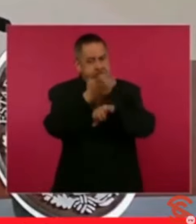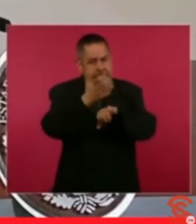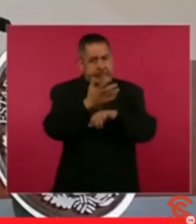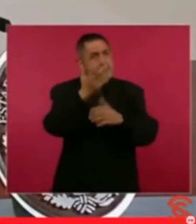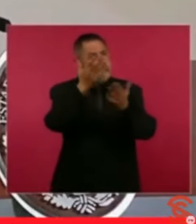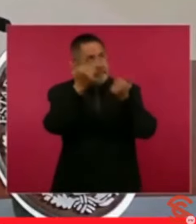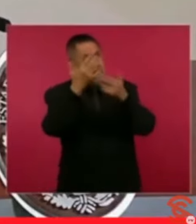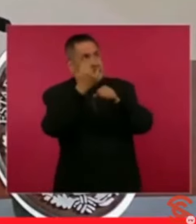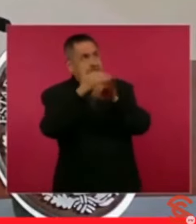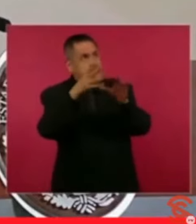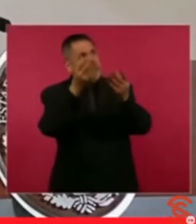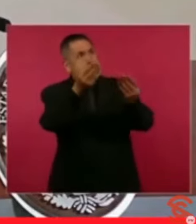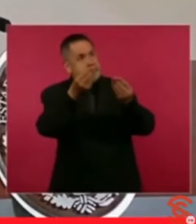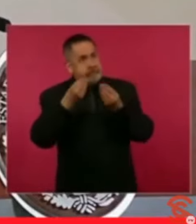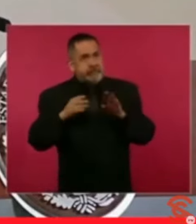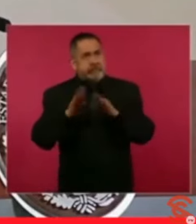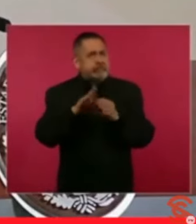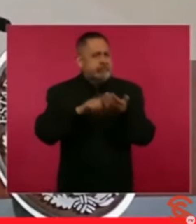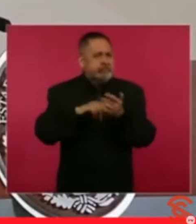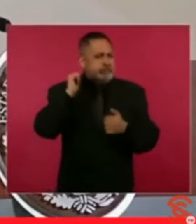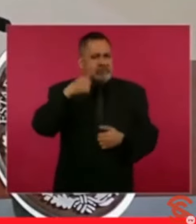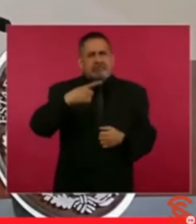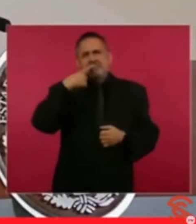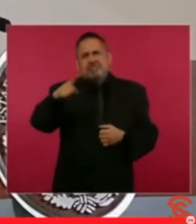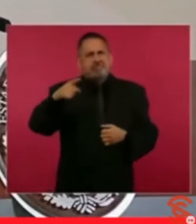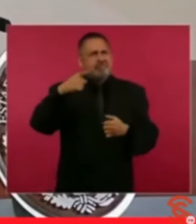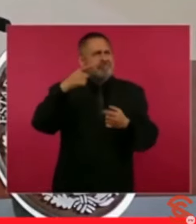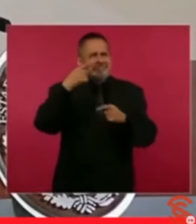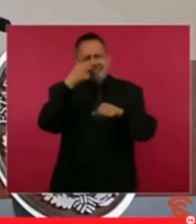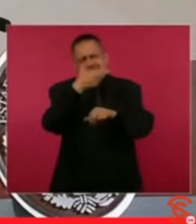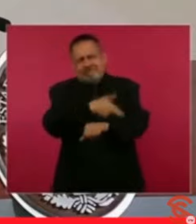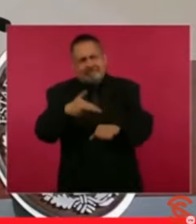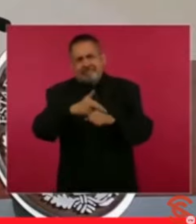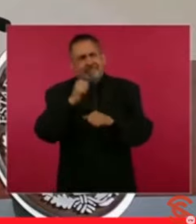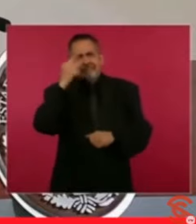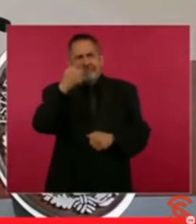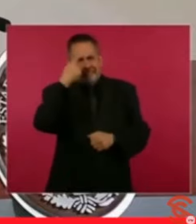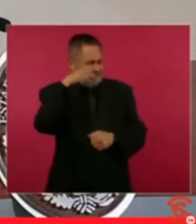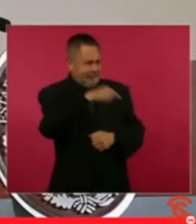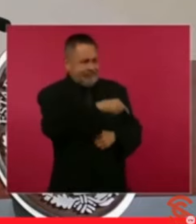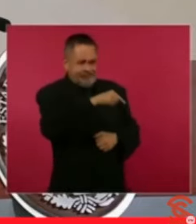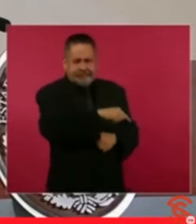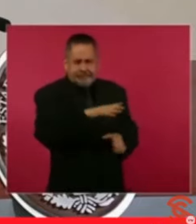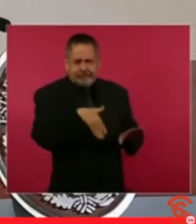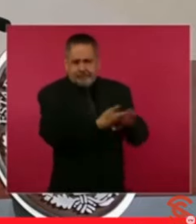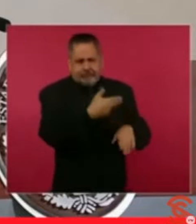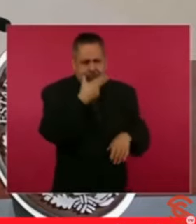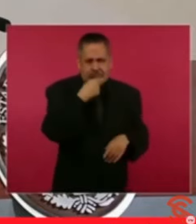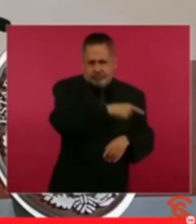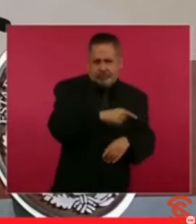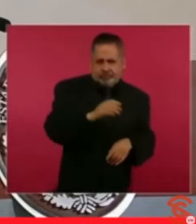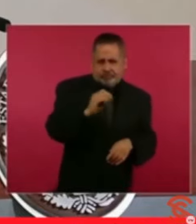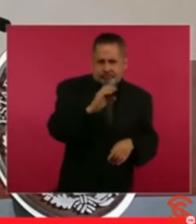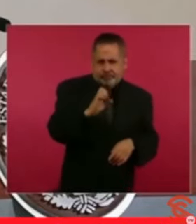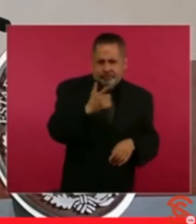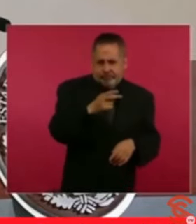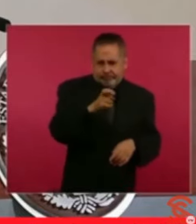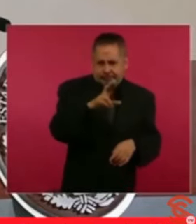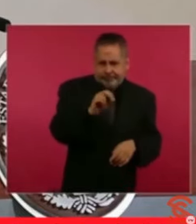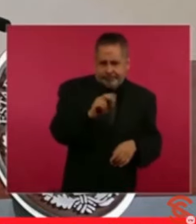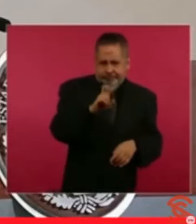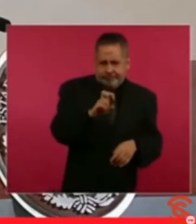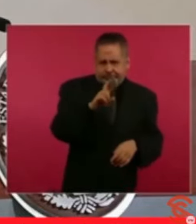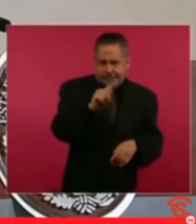información, procesos o denuncias pendientes en contra de Oseguera Cervantes, con la finalidad de